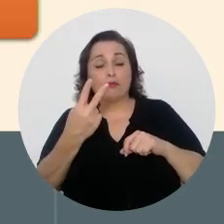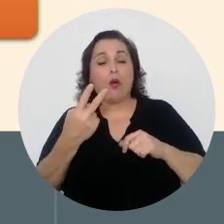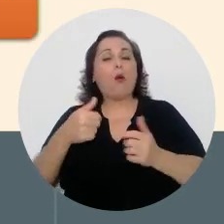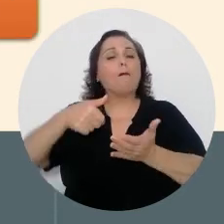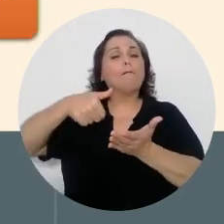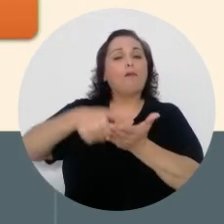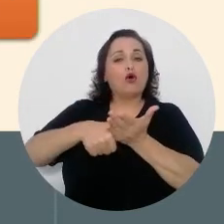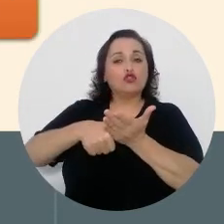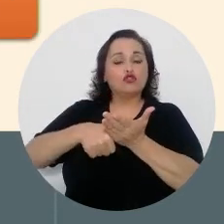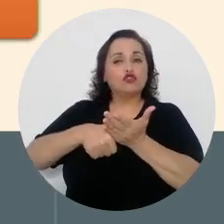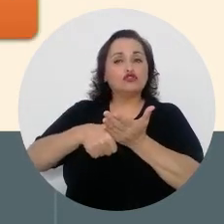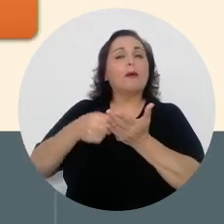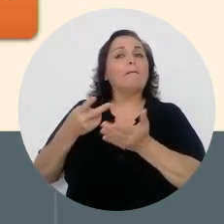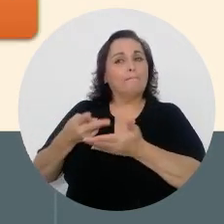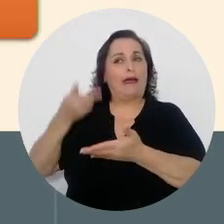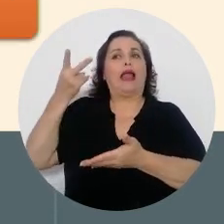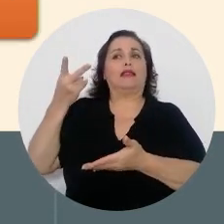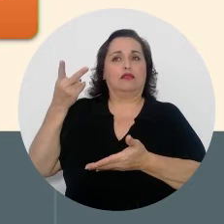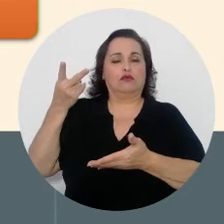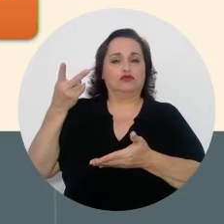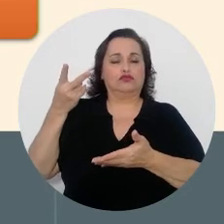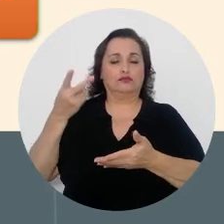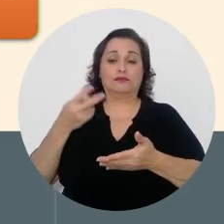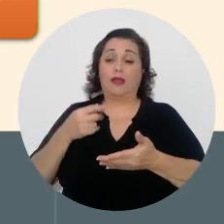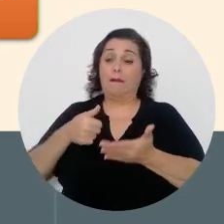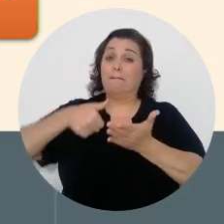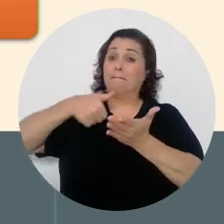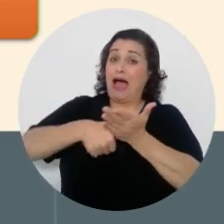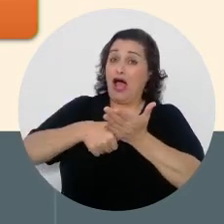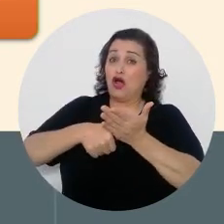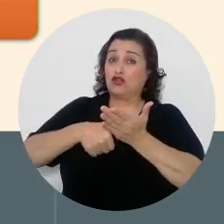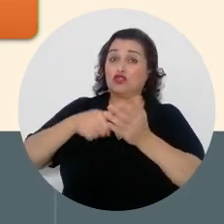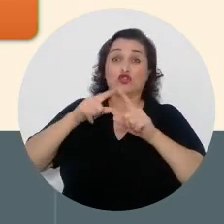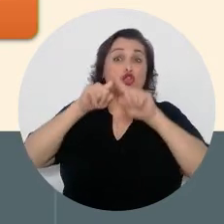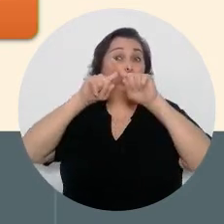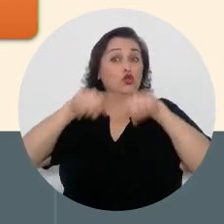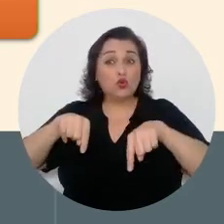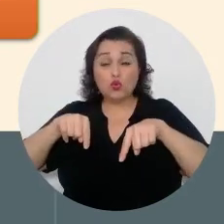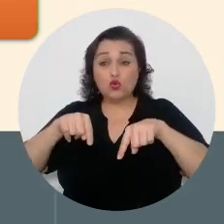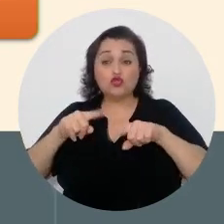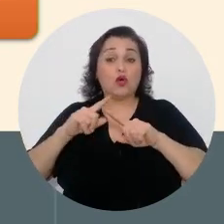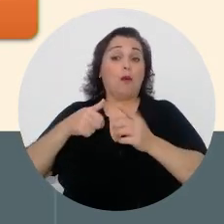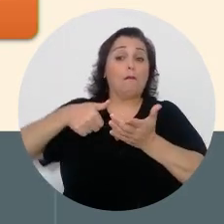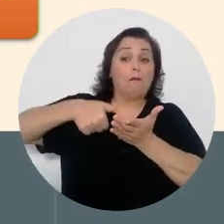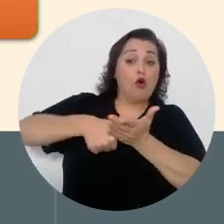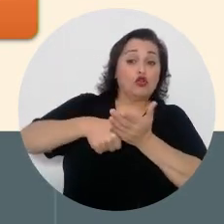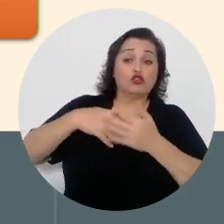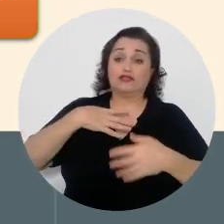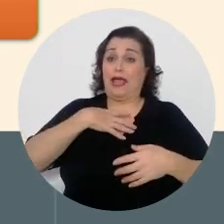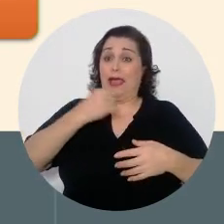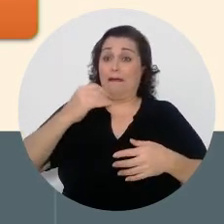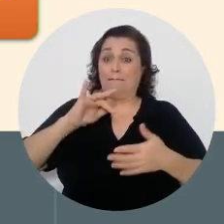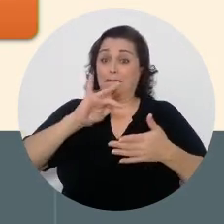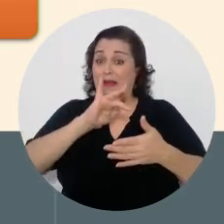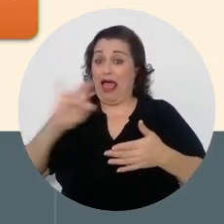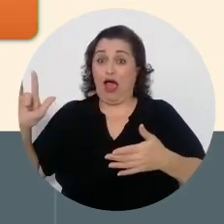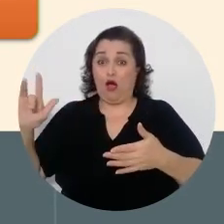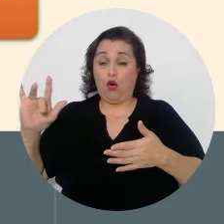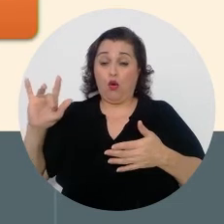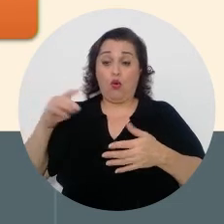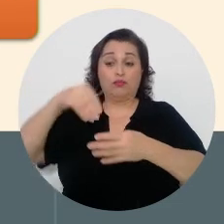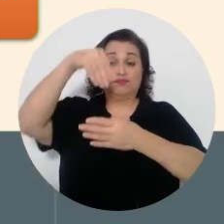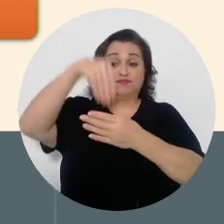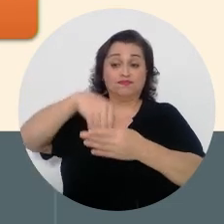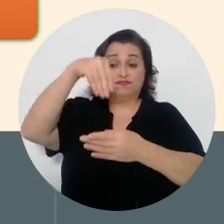votos válidos. ¿Qué quiere decir esto? Que los votos nulos y los votos blancos que